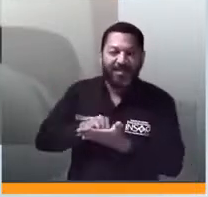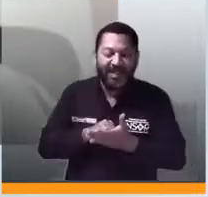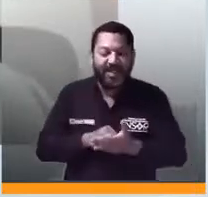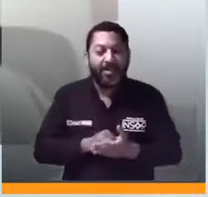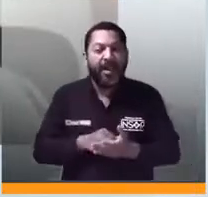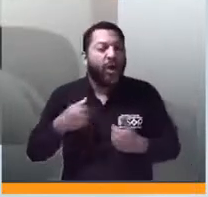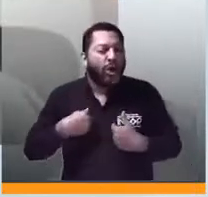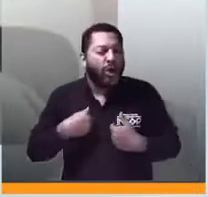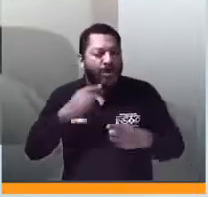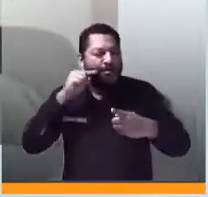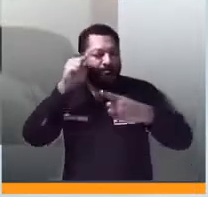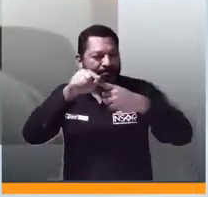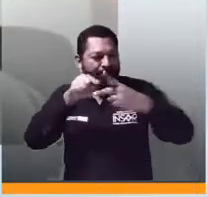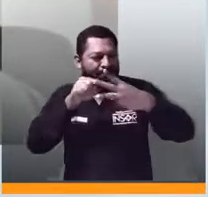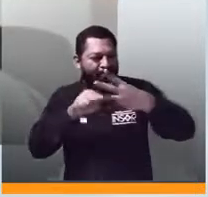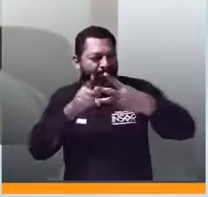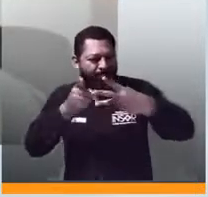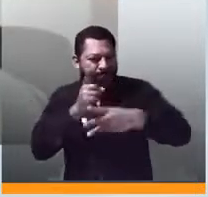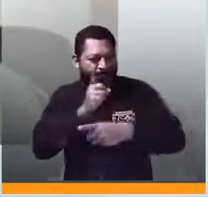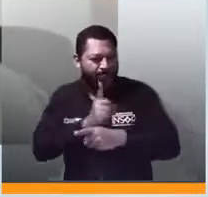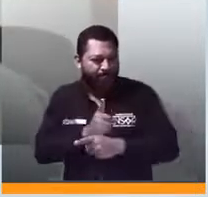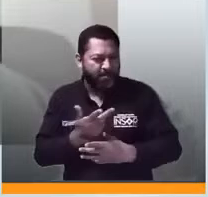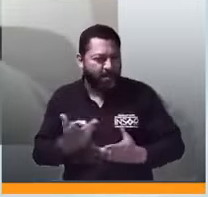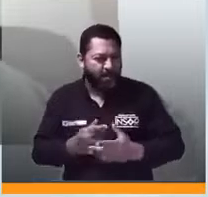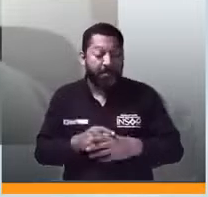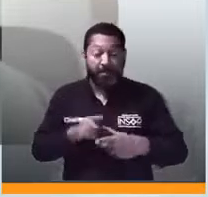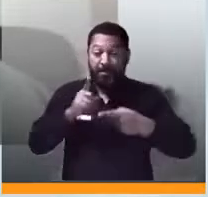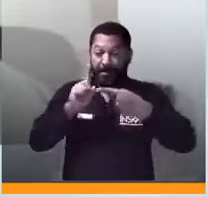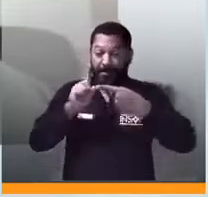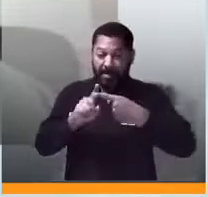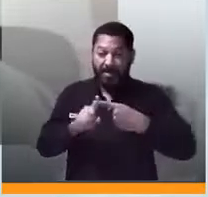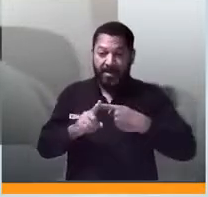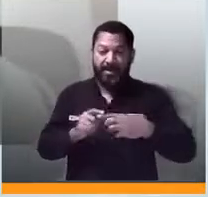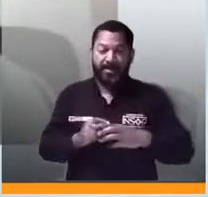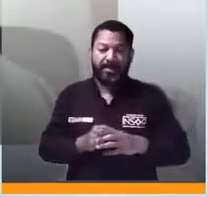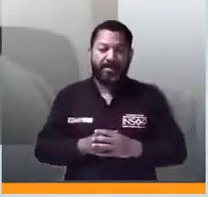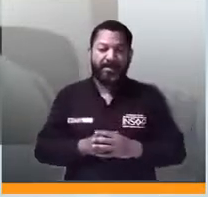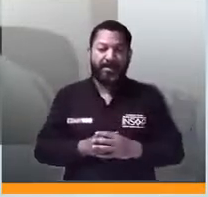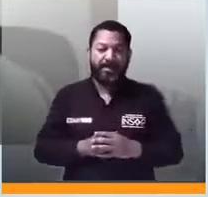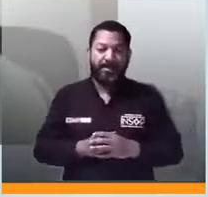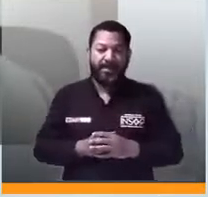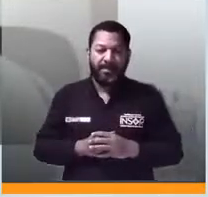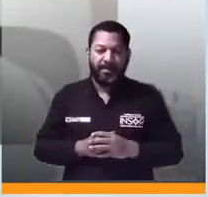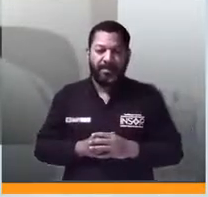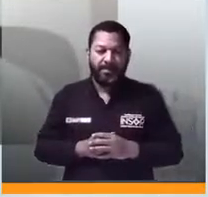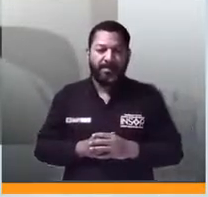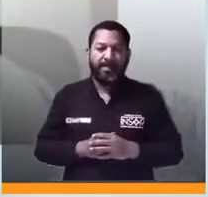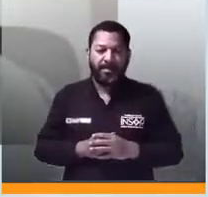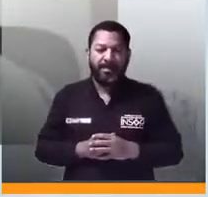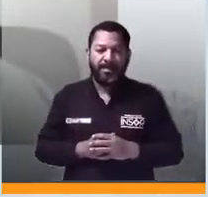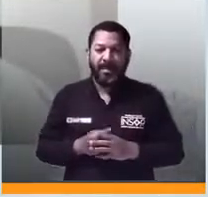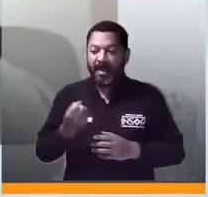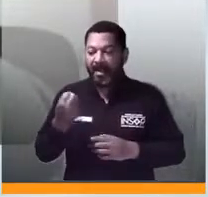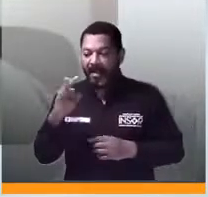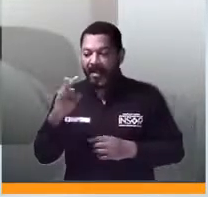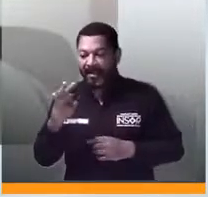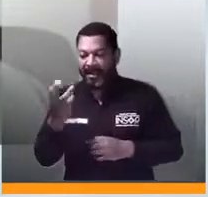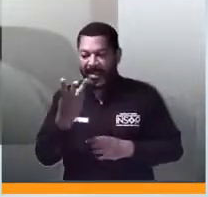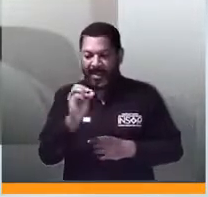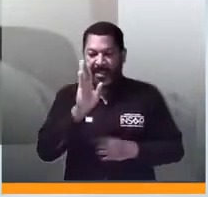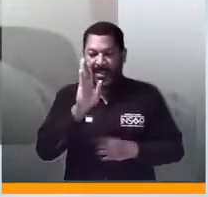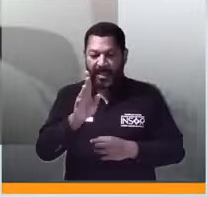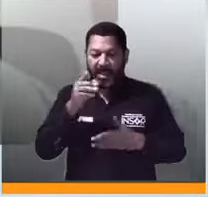o tres aspectos concretos. El primero, pues efectivamente yo creo que el 1330 y su